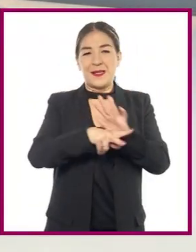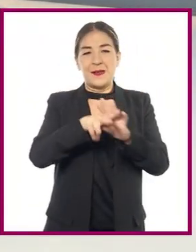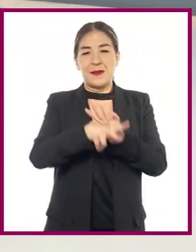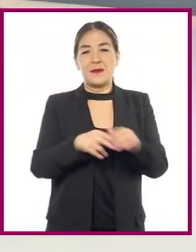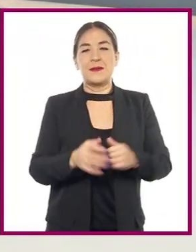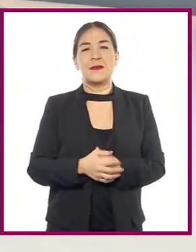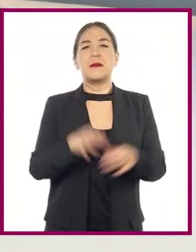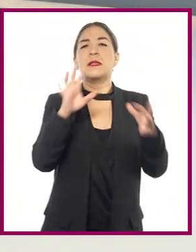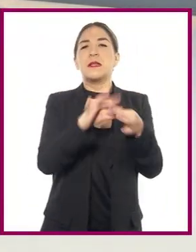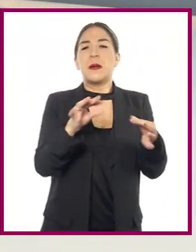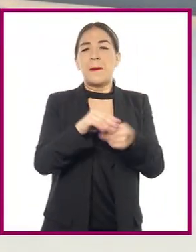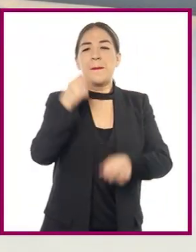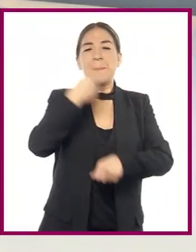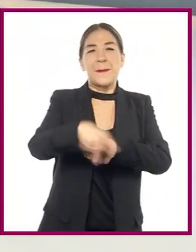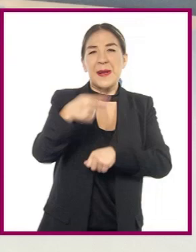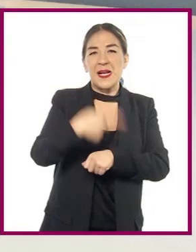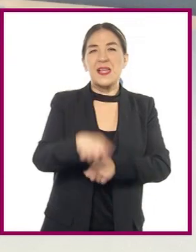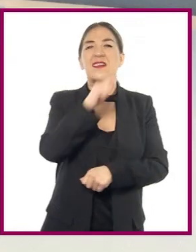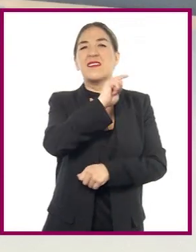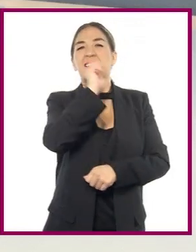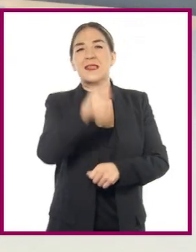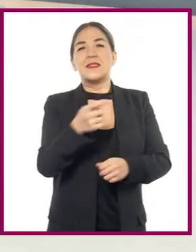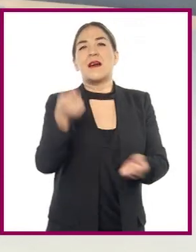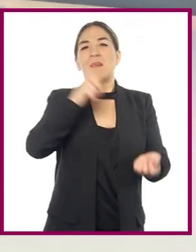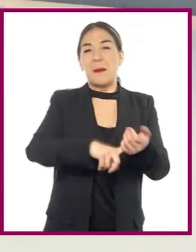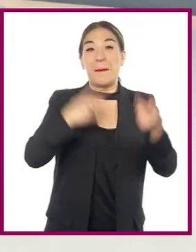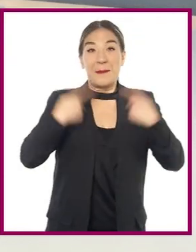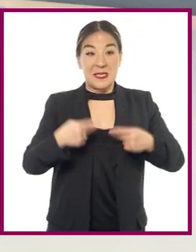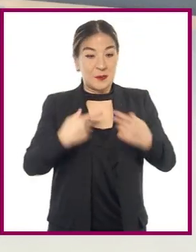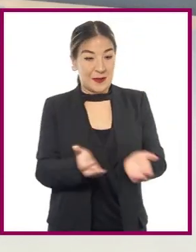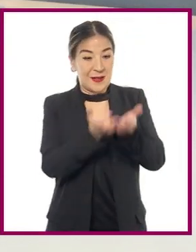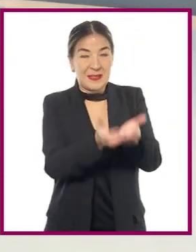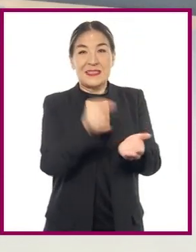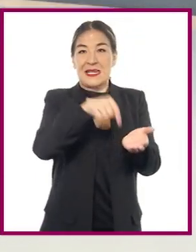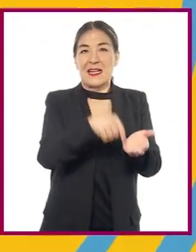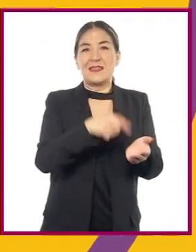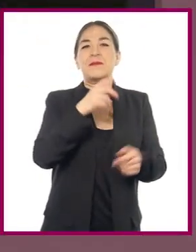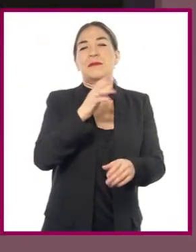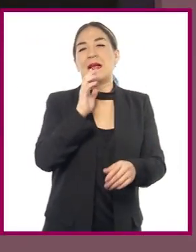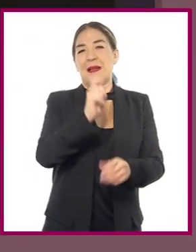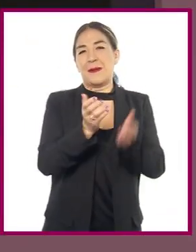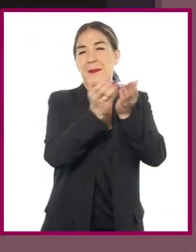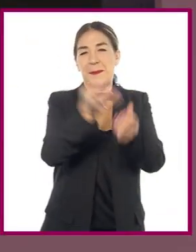video sobre los peligros que corrían los tripulantes de esta travesía.